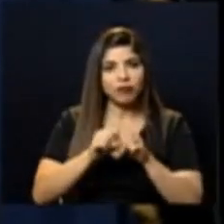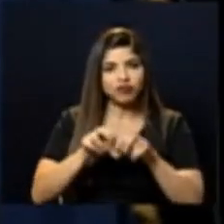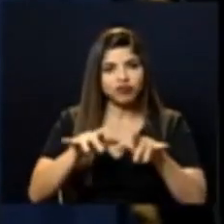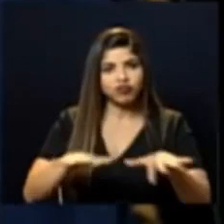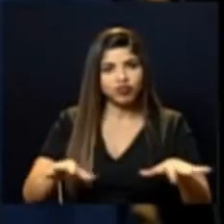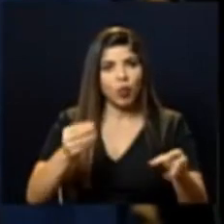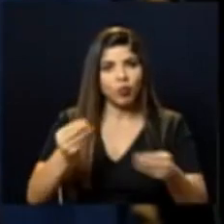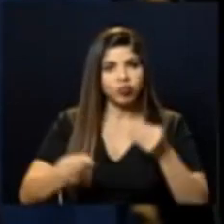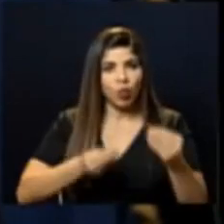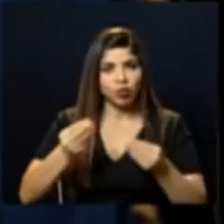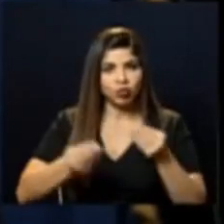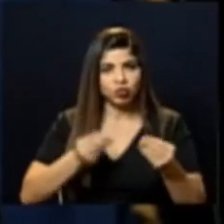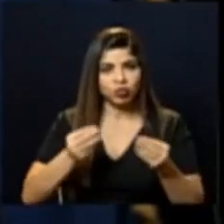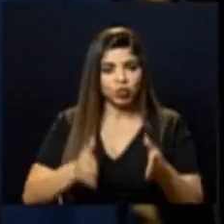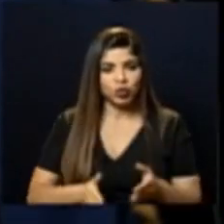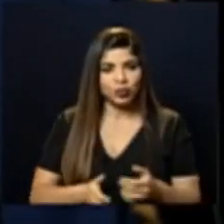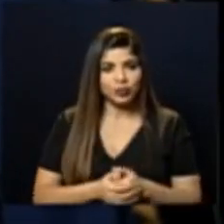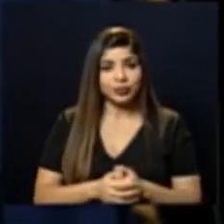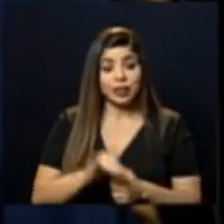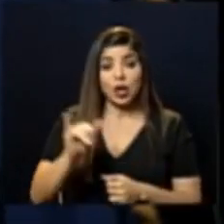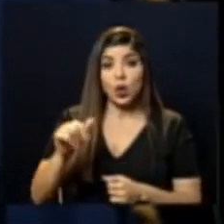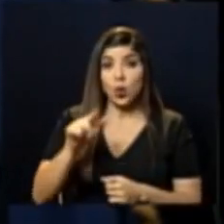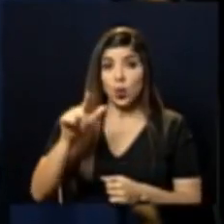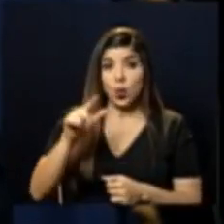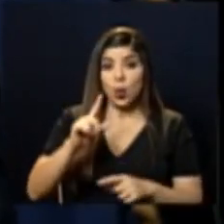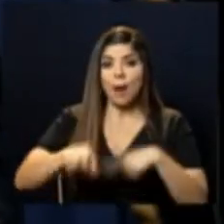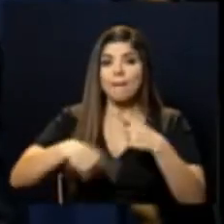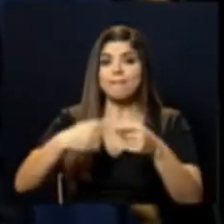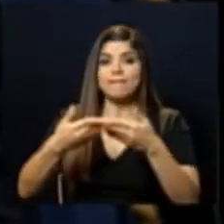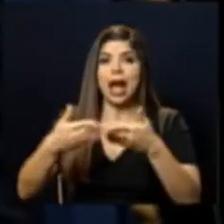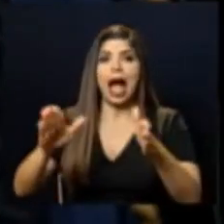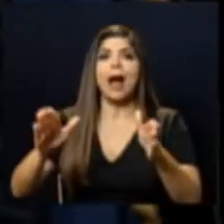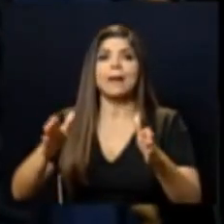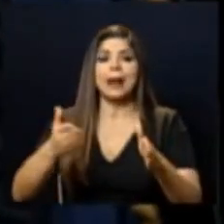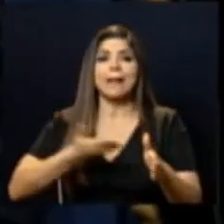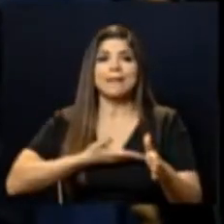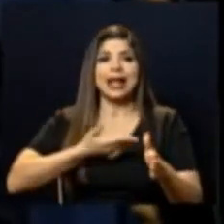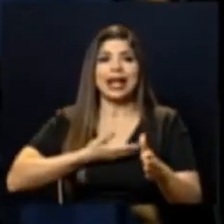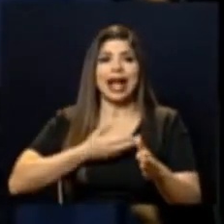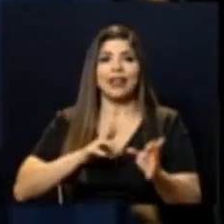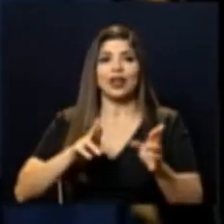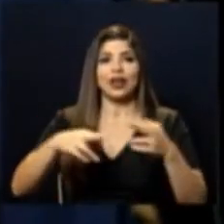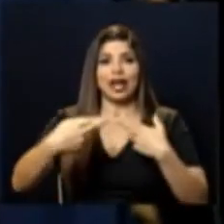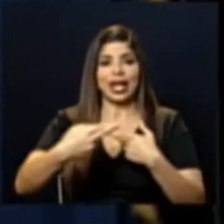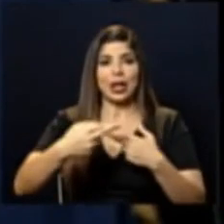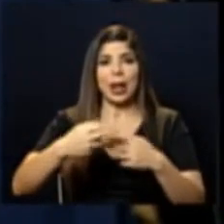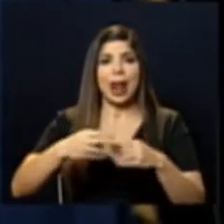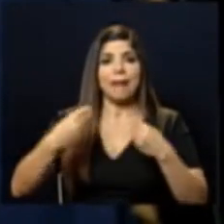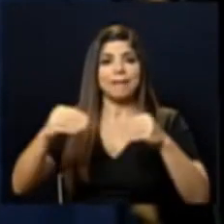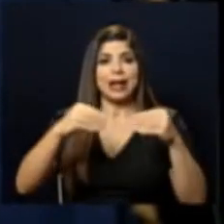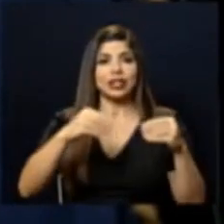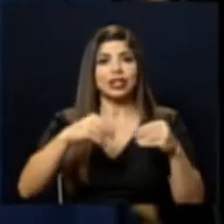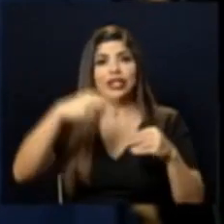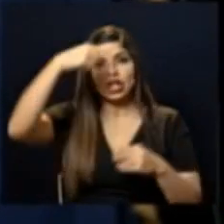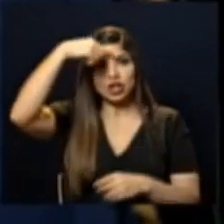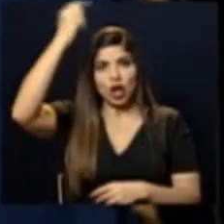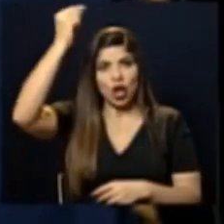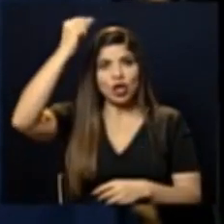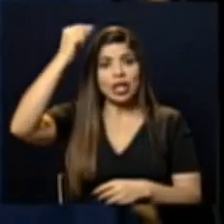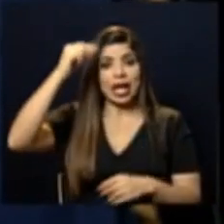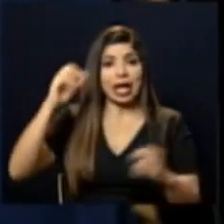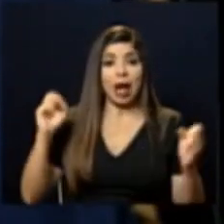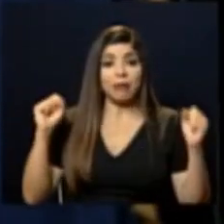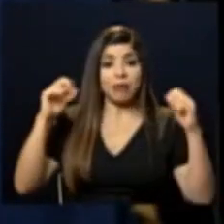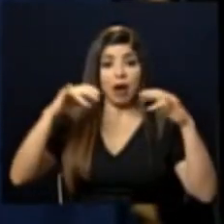la producción. En julio haremos la apertura del mercado regional mayorista de la región Chorotega con un porcentaje de